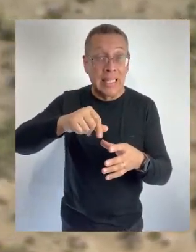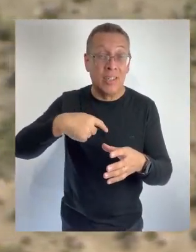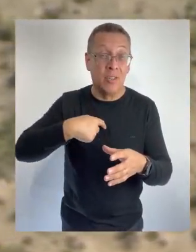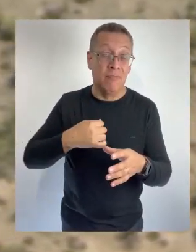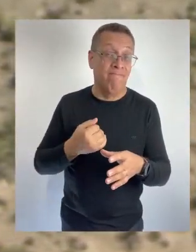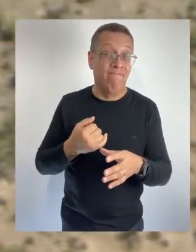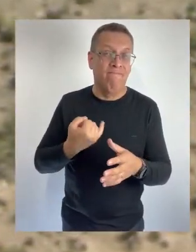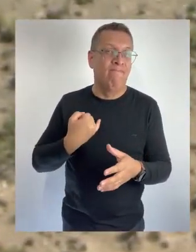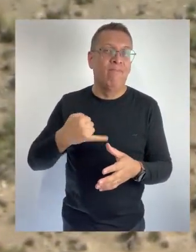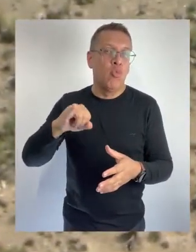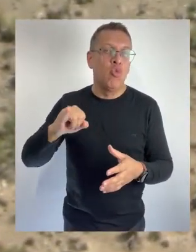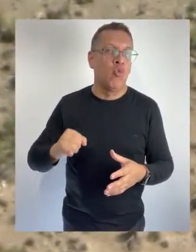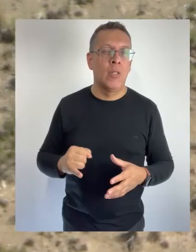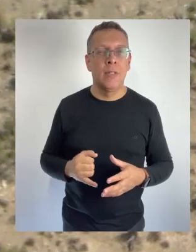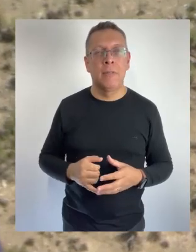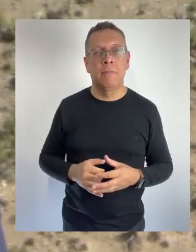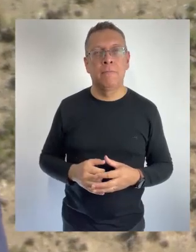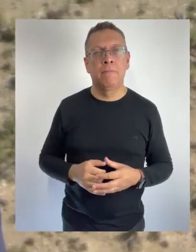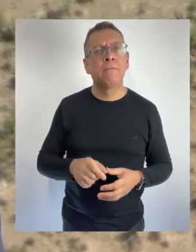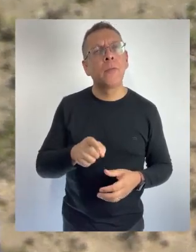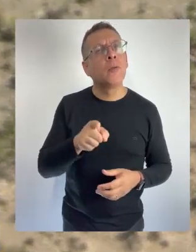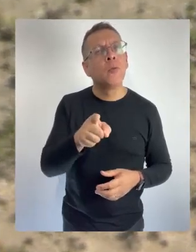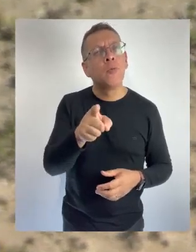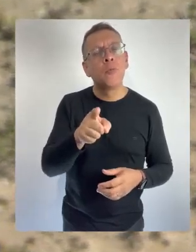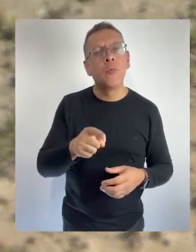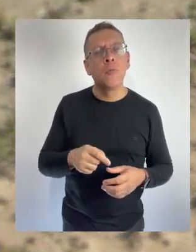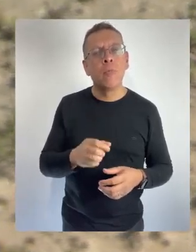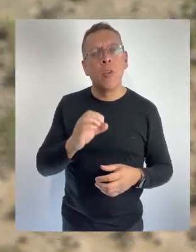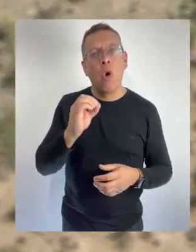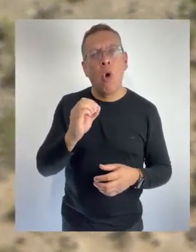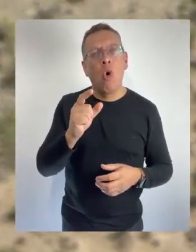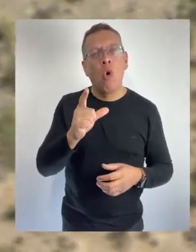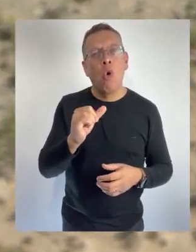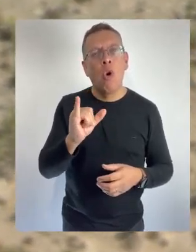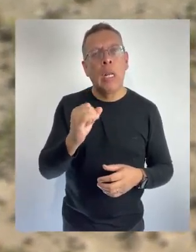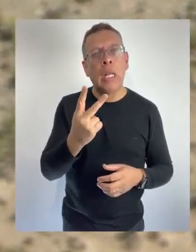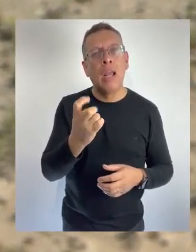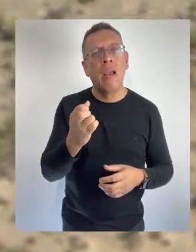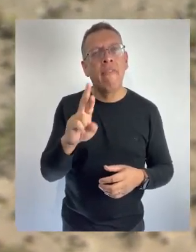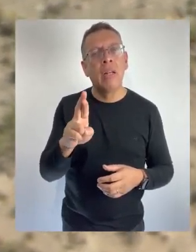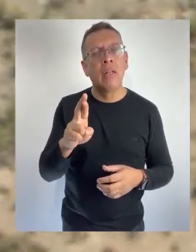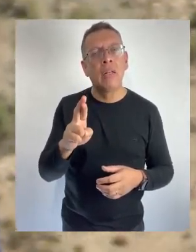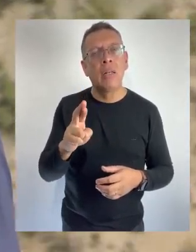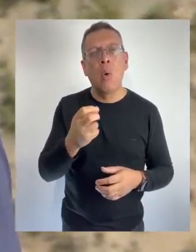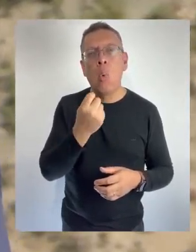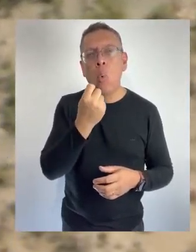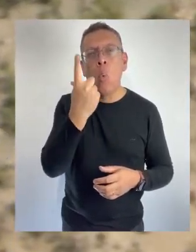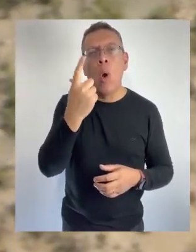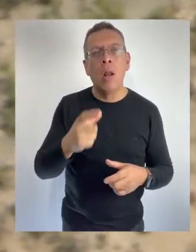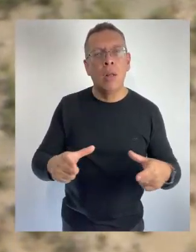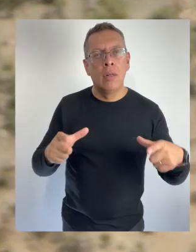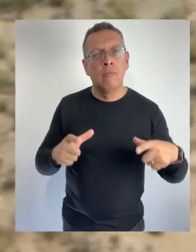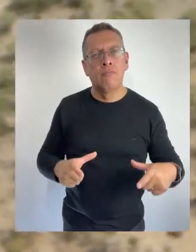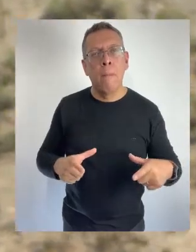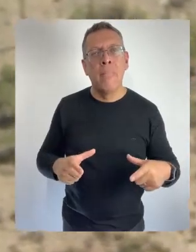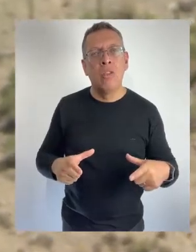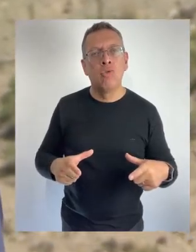sal. ¿Y tú cuál es tu plato favorito en este momento? ¿En Chile?